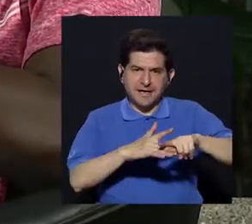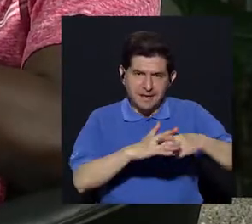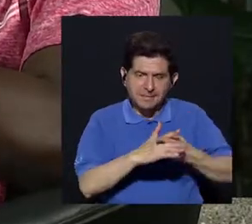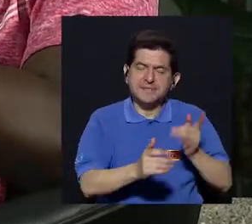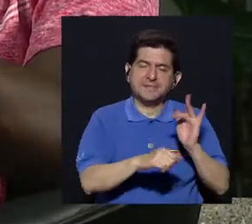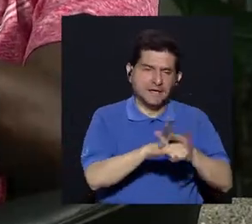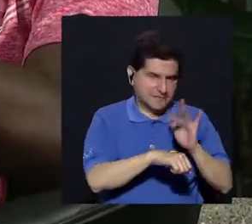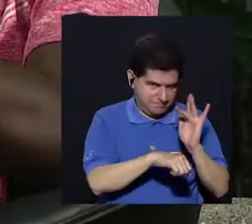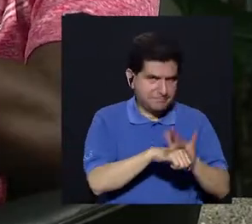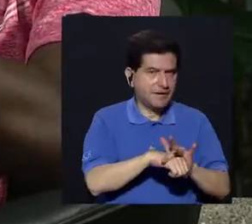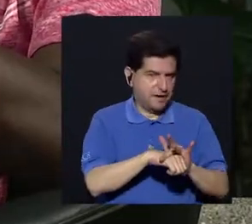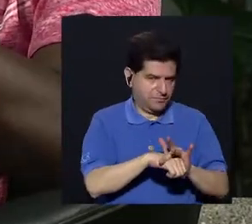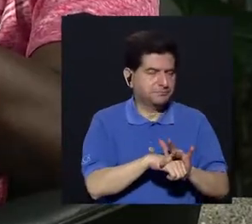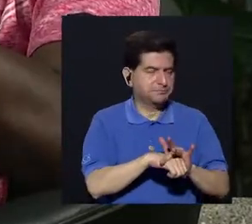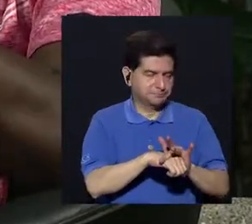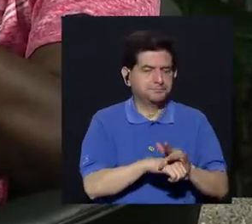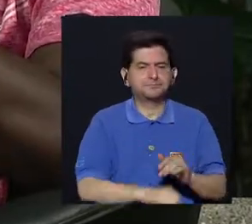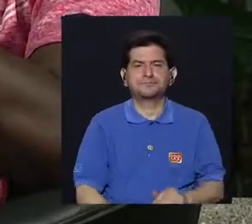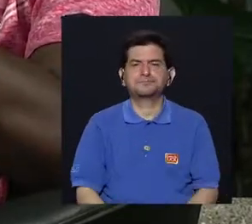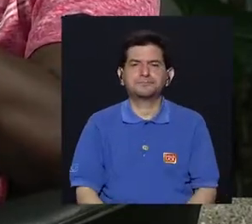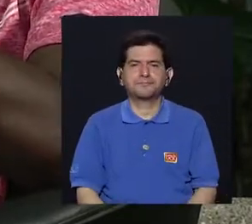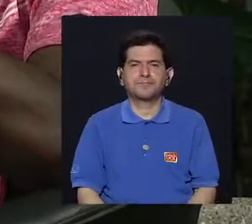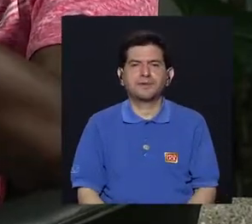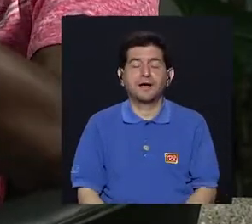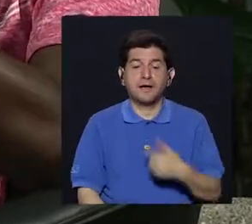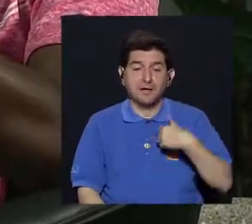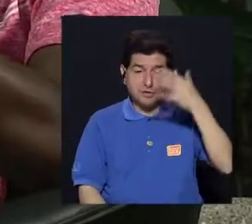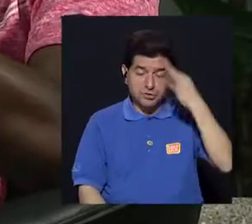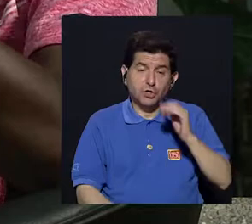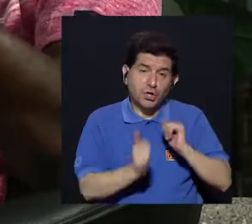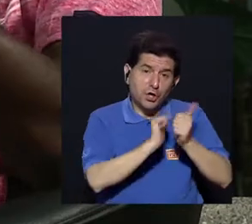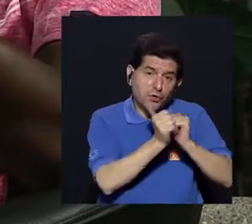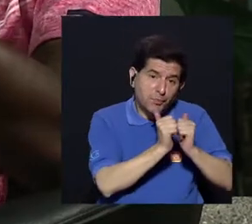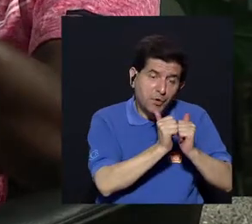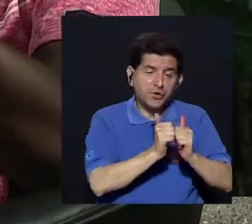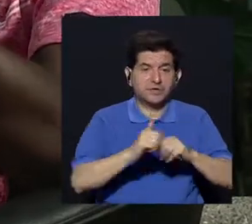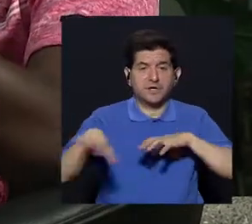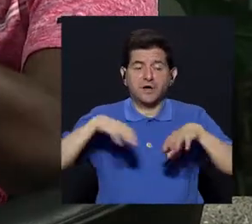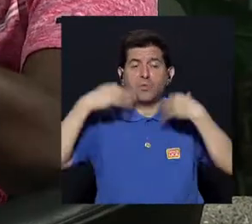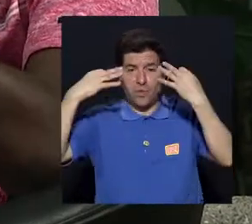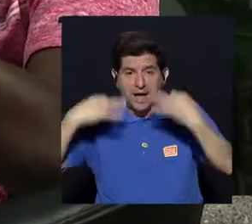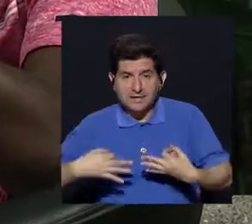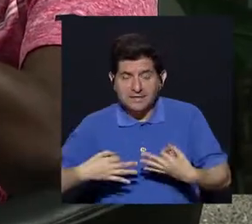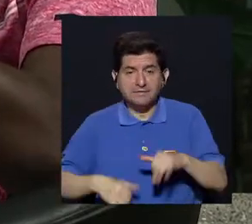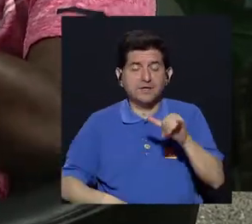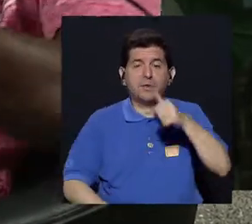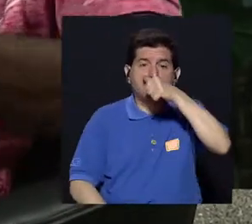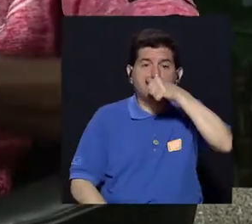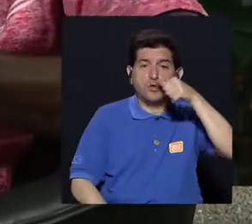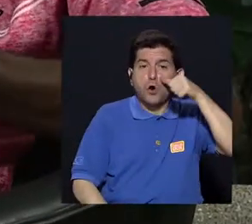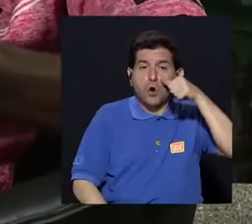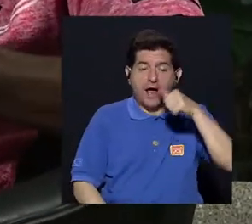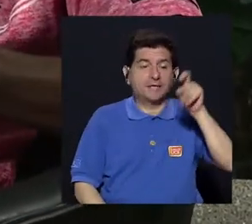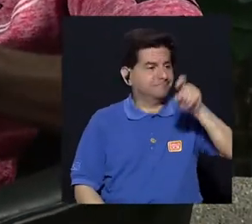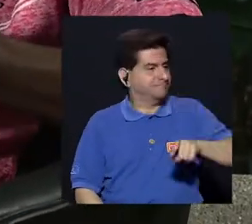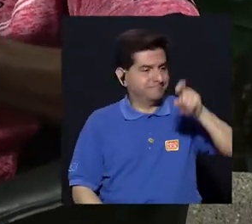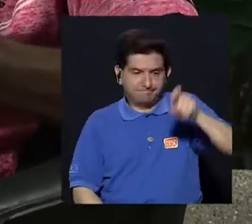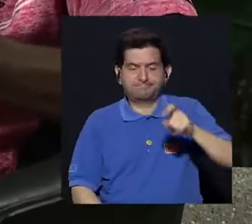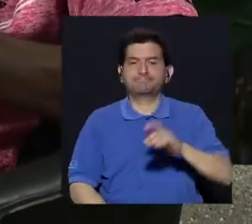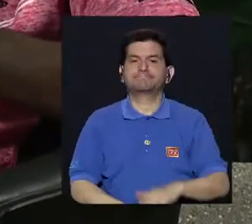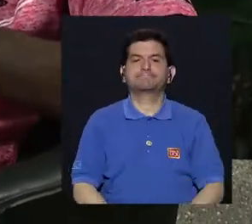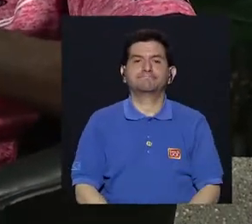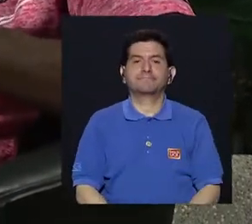yo creo que sí deberíamos de empezar a una edad temprana, porque como le dije, yo creo que el deporte o la actividad física es como una droga,